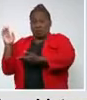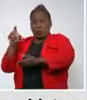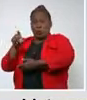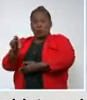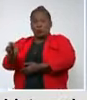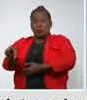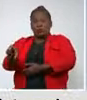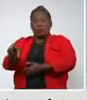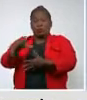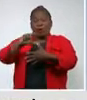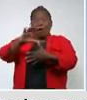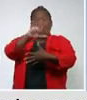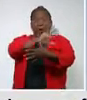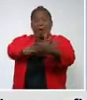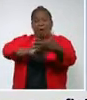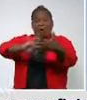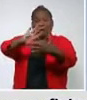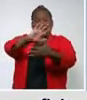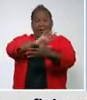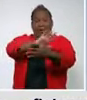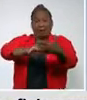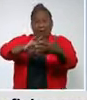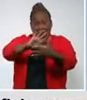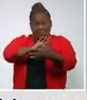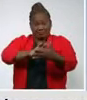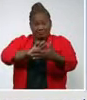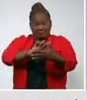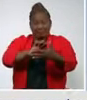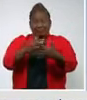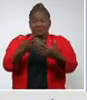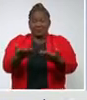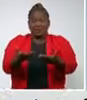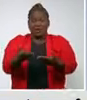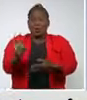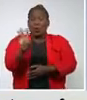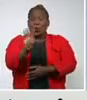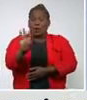Américas, epicentro de la pandemia, aporta el